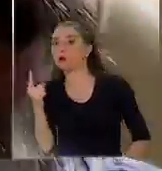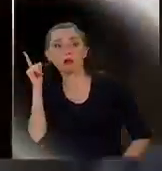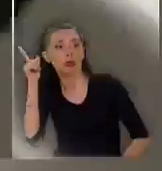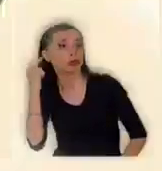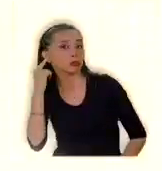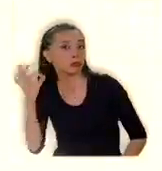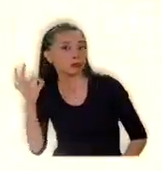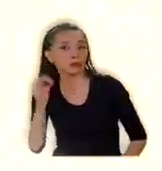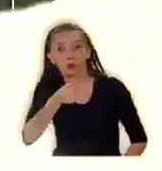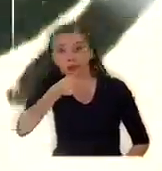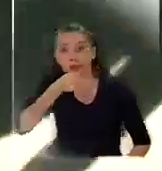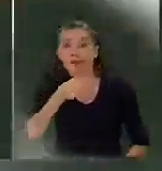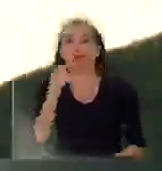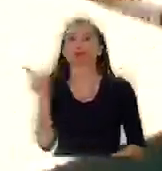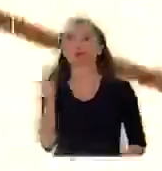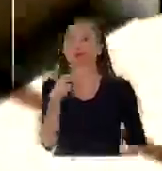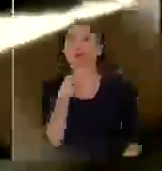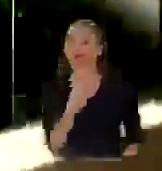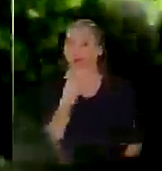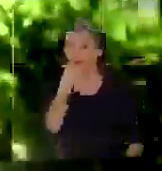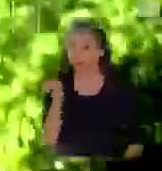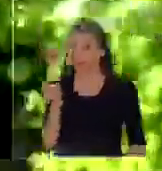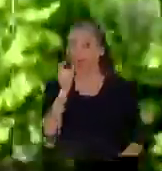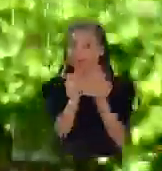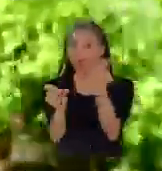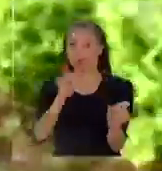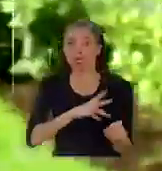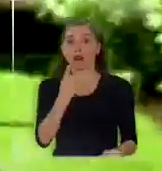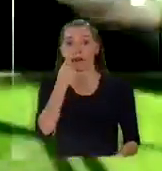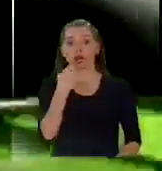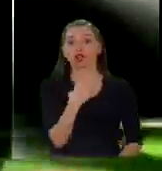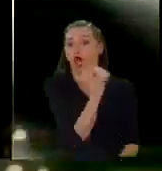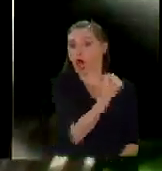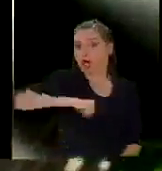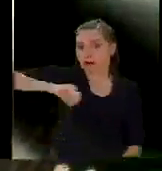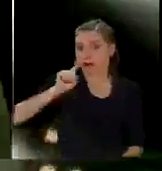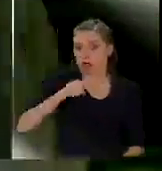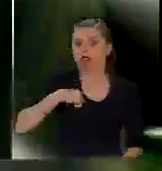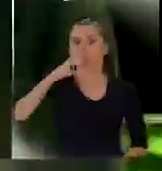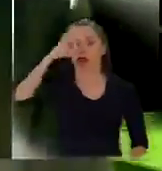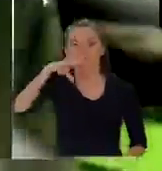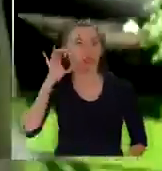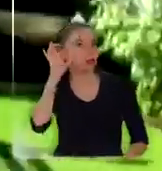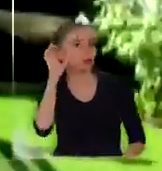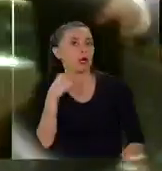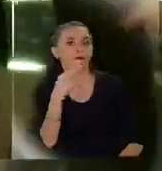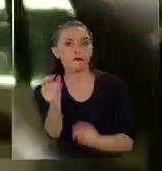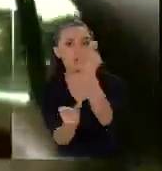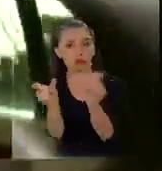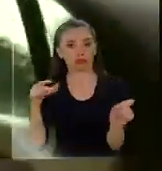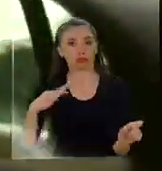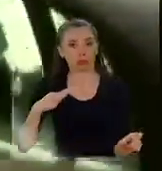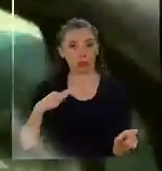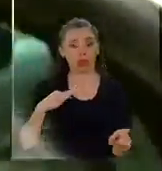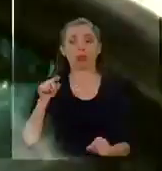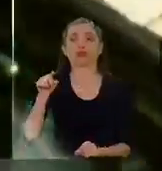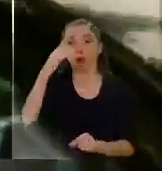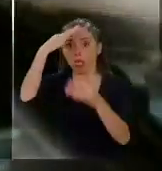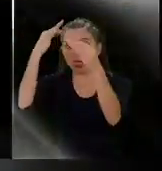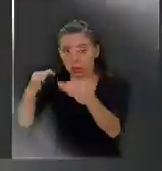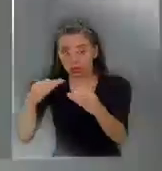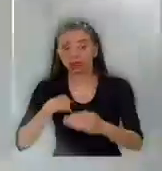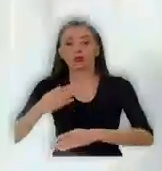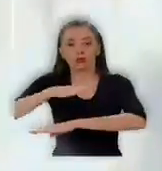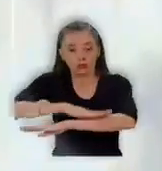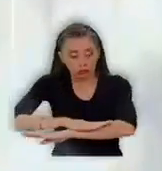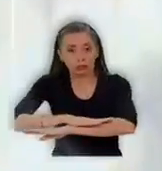audio ok? Los chilenos me conocen. No soy un caudillo. Sé escuchar la voz del pueblo y someterme a su veredicto.